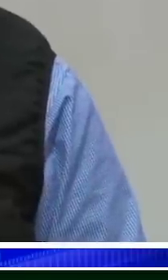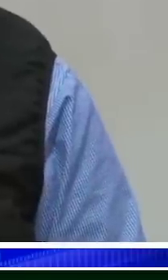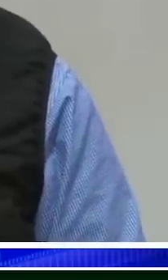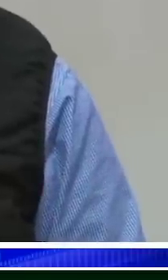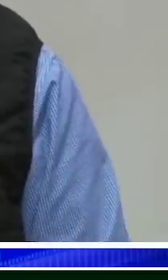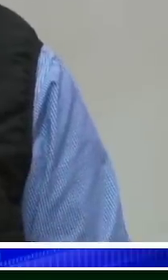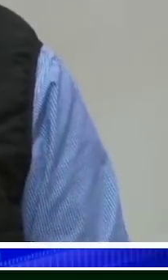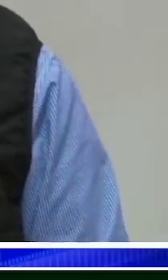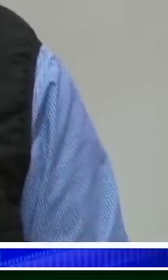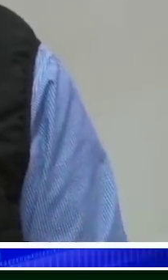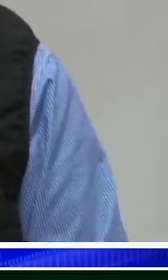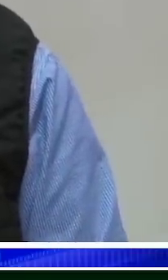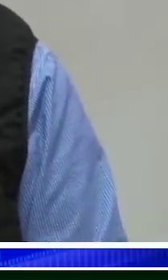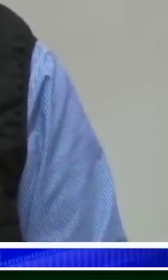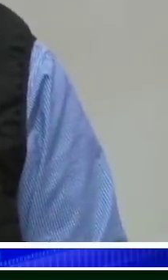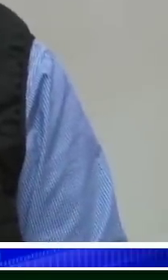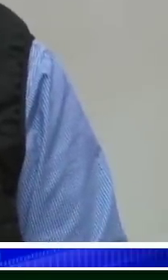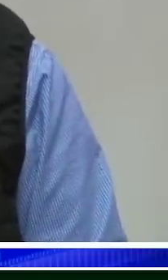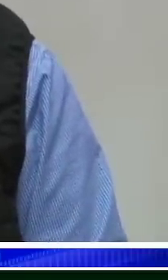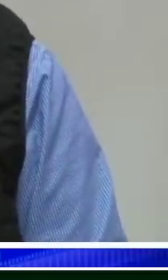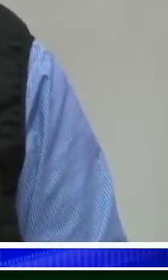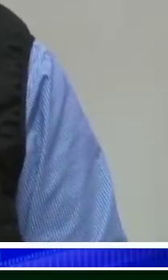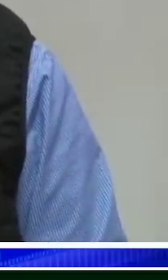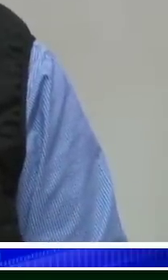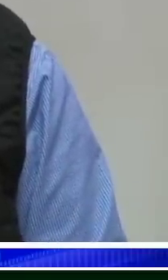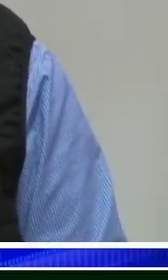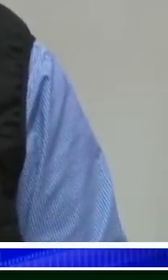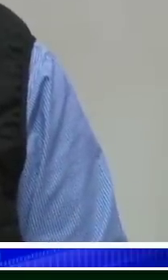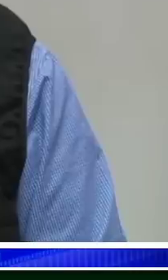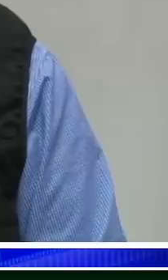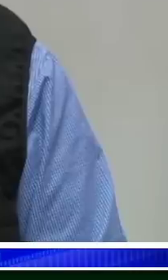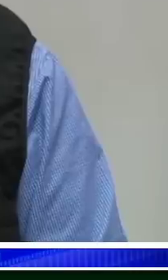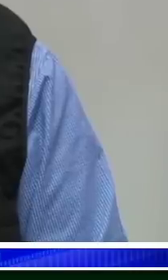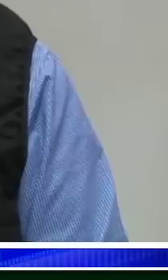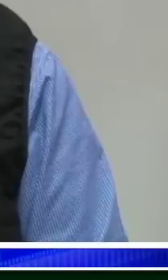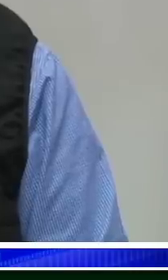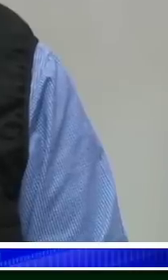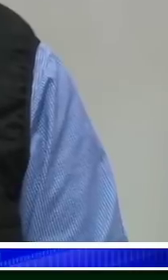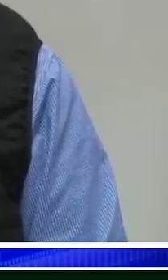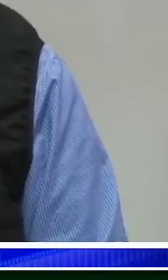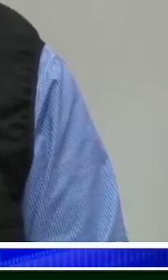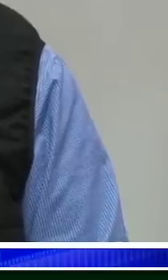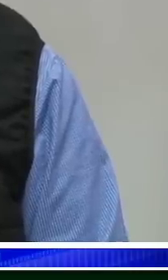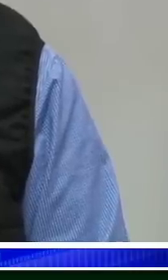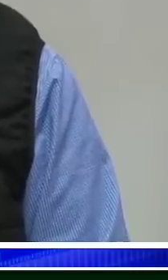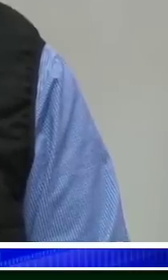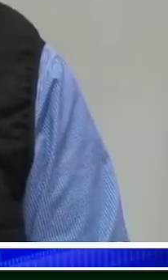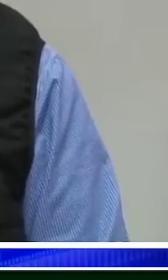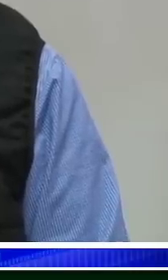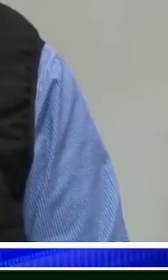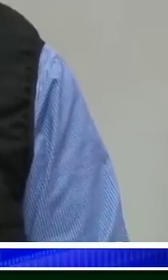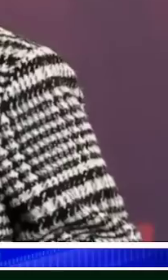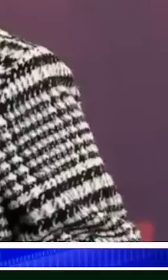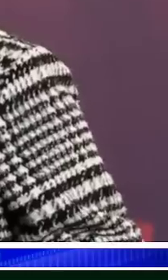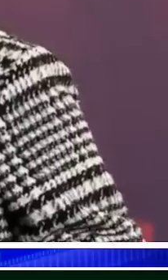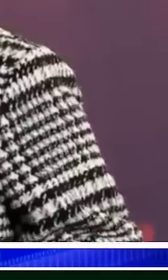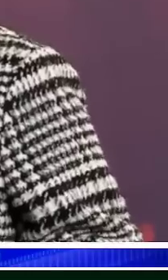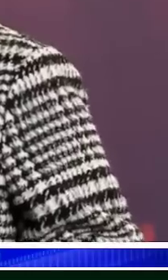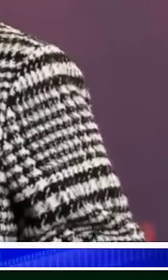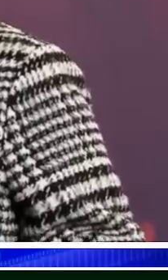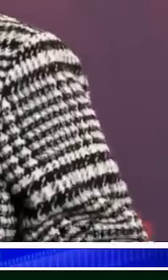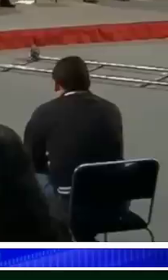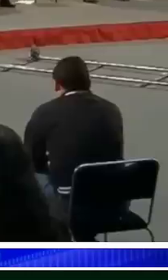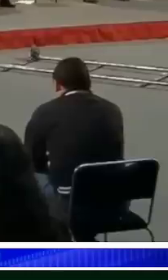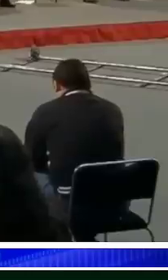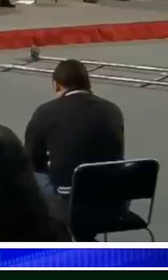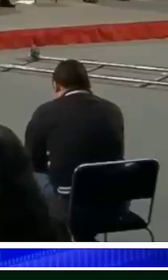refirió a las acusaciones que estaría enfrentando por parte de las autoridades mexicanas de esto vamos a hablar el día de hoy día esta